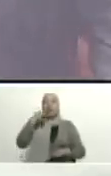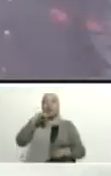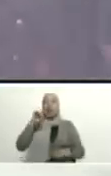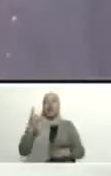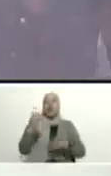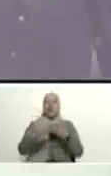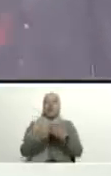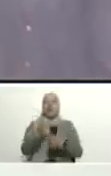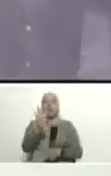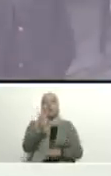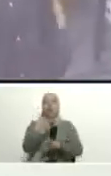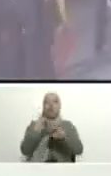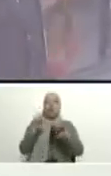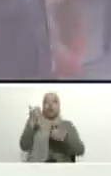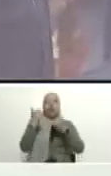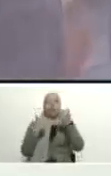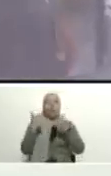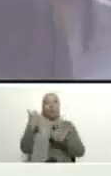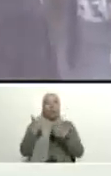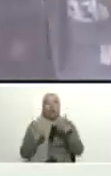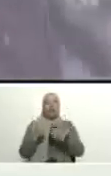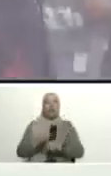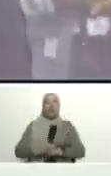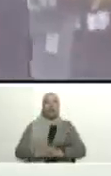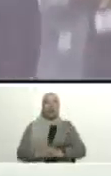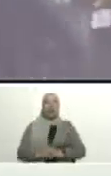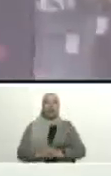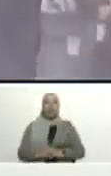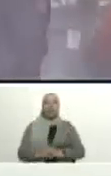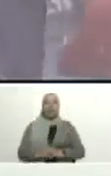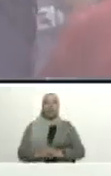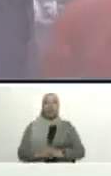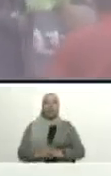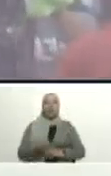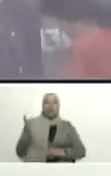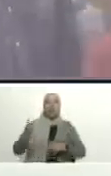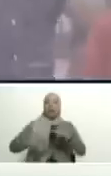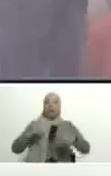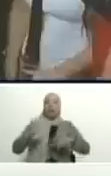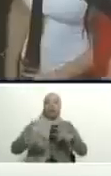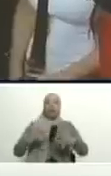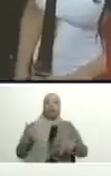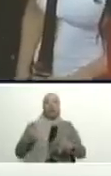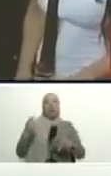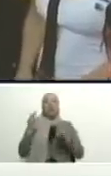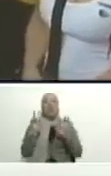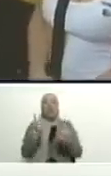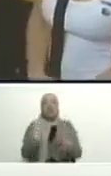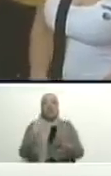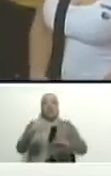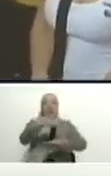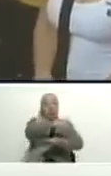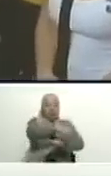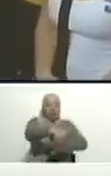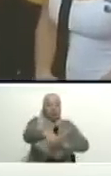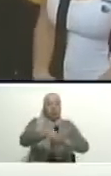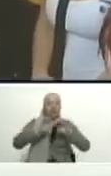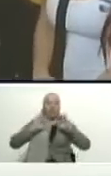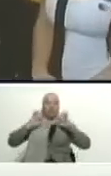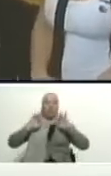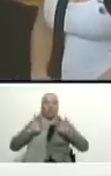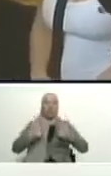El 4 se cerró la campaña con el acto más gigantesco, poderoso, que jamás se